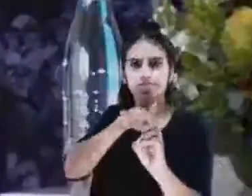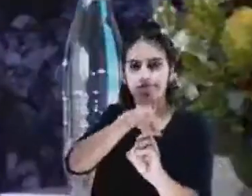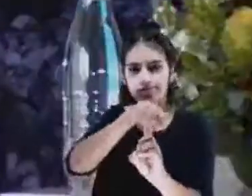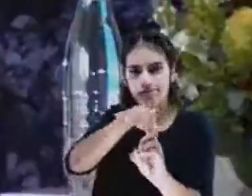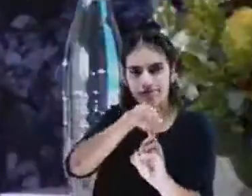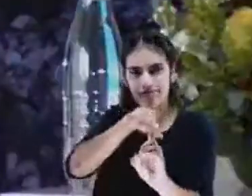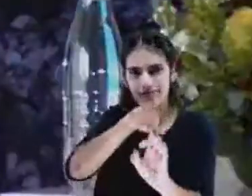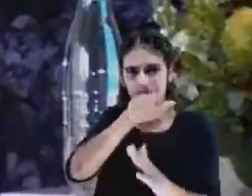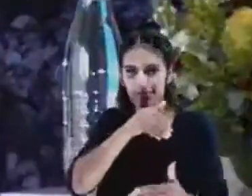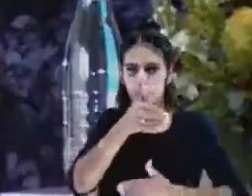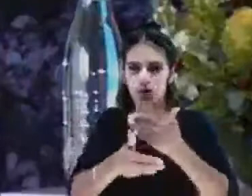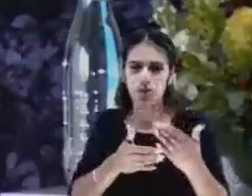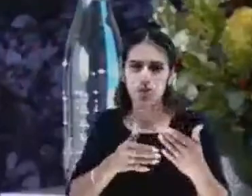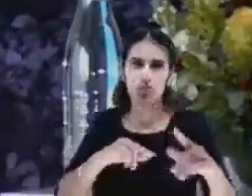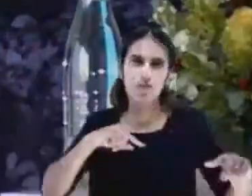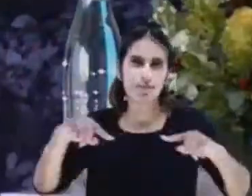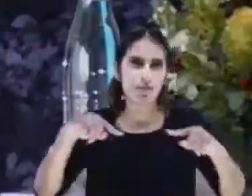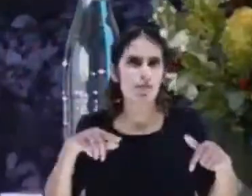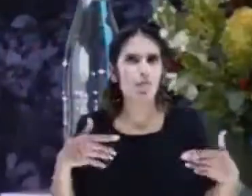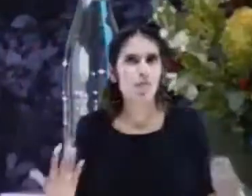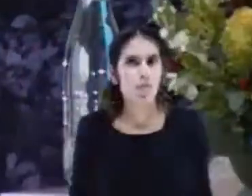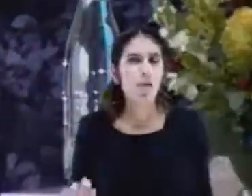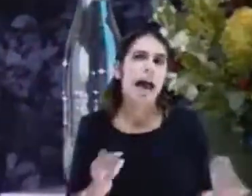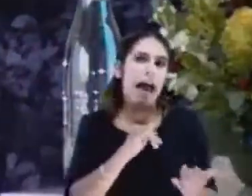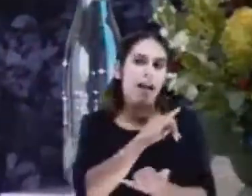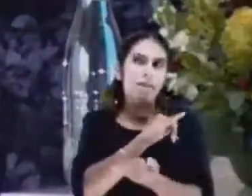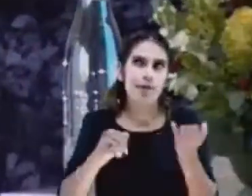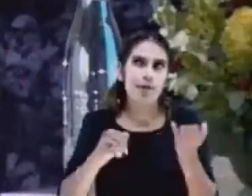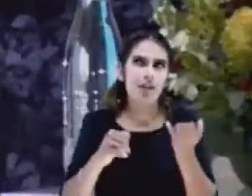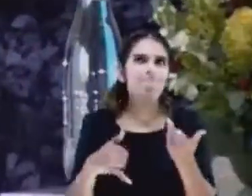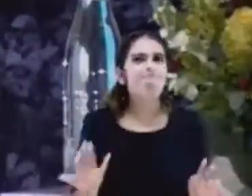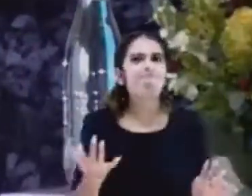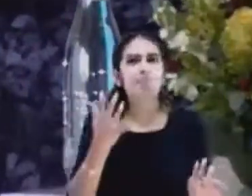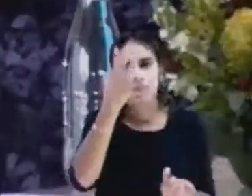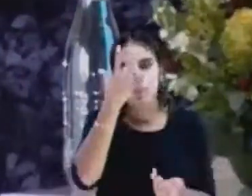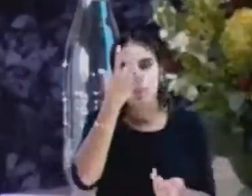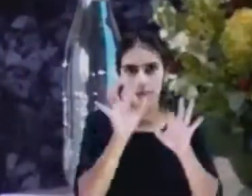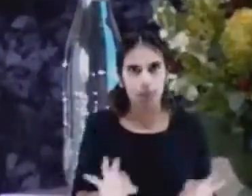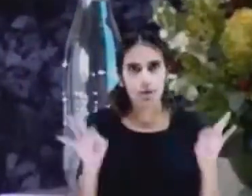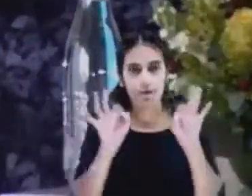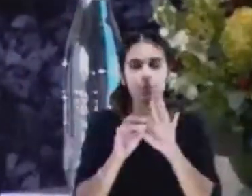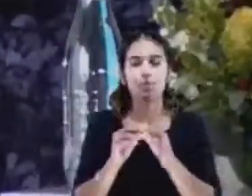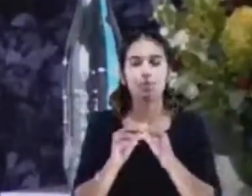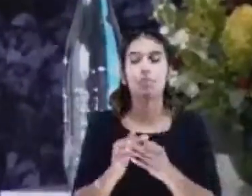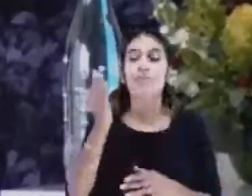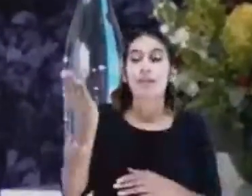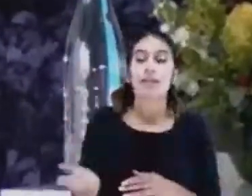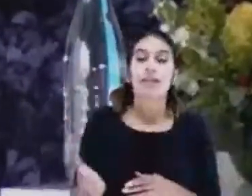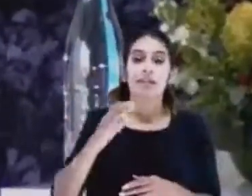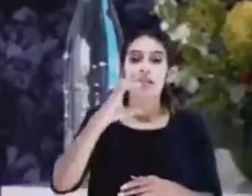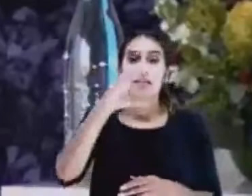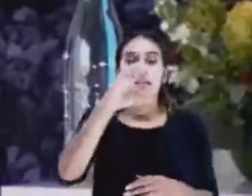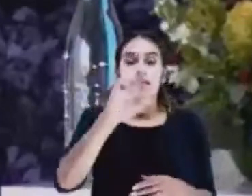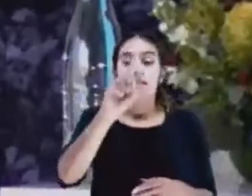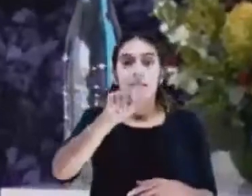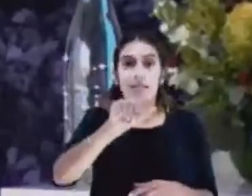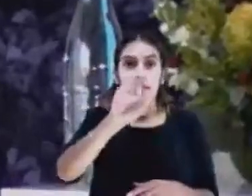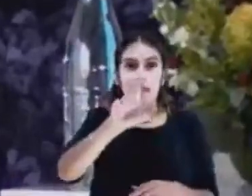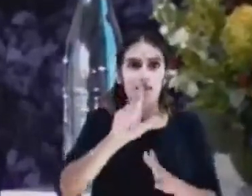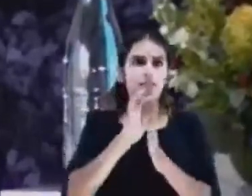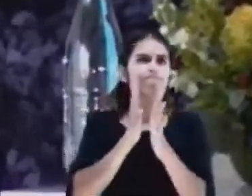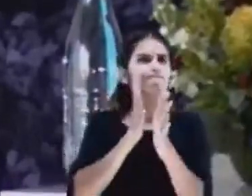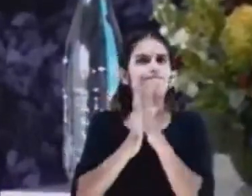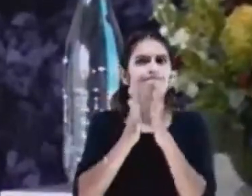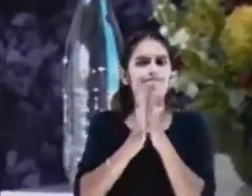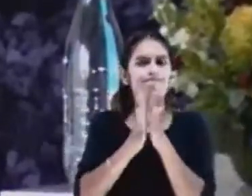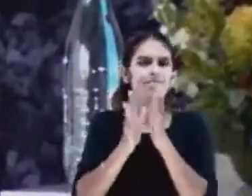y finalmente su importancia el doctor césar pues nos va a colaborar con todo el tema relacionado de